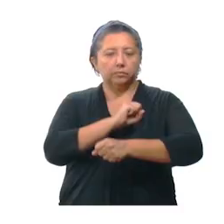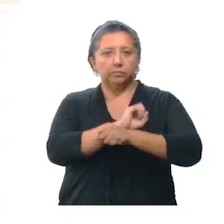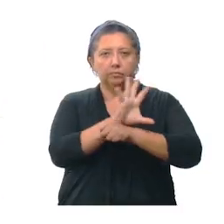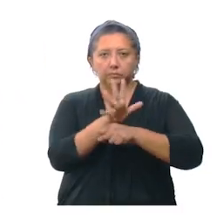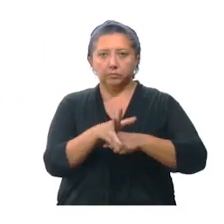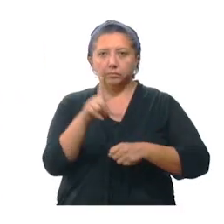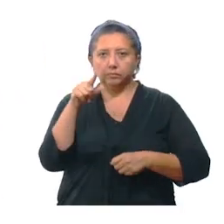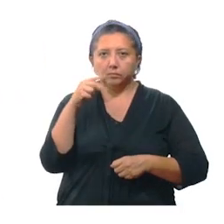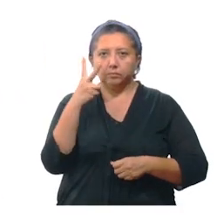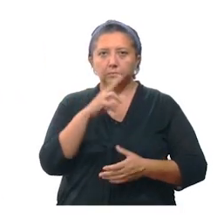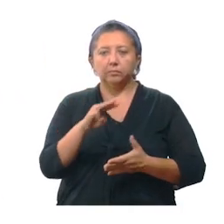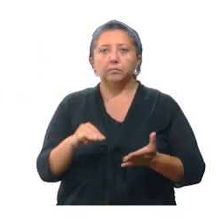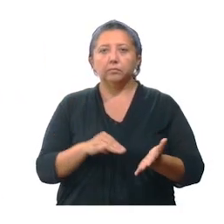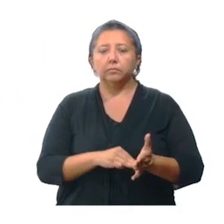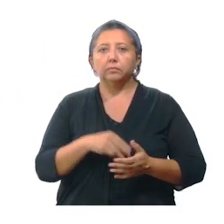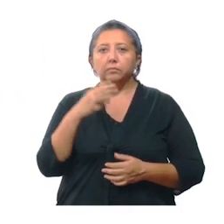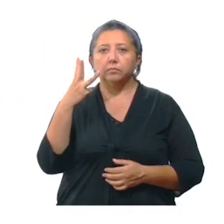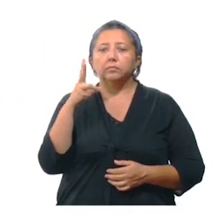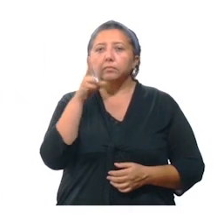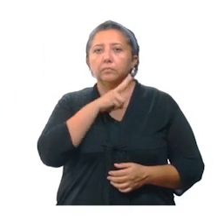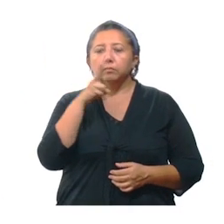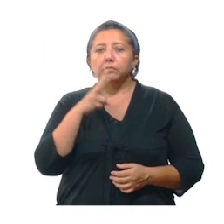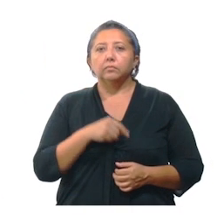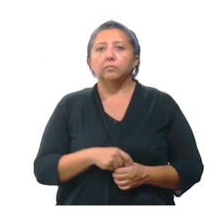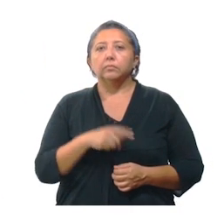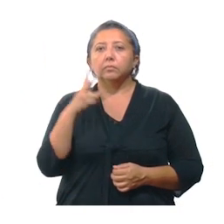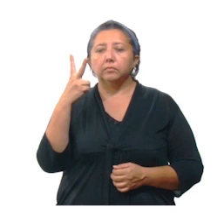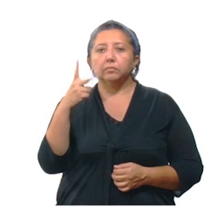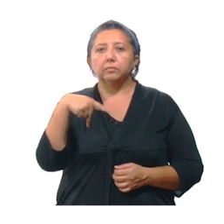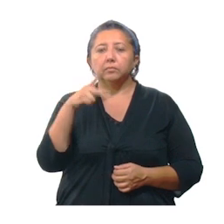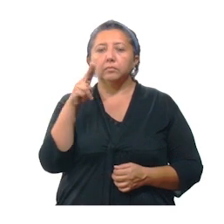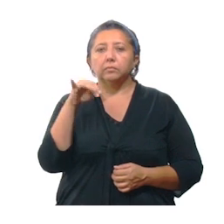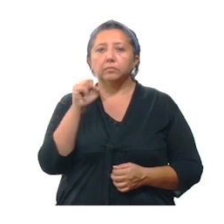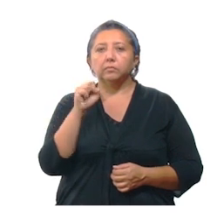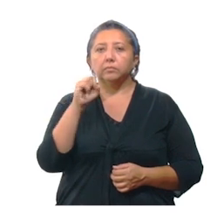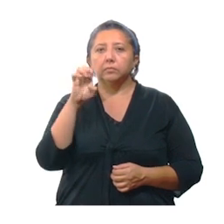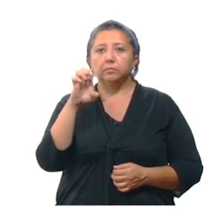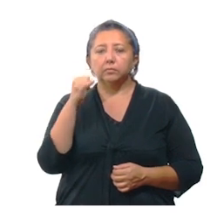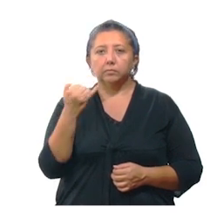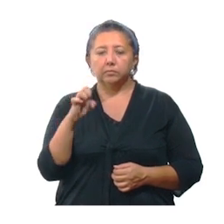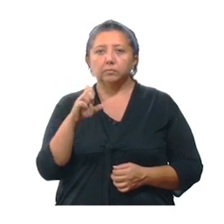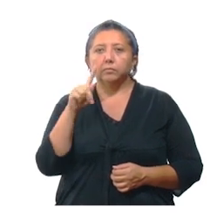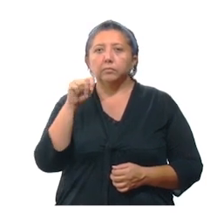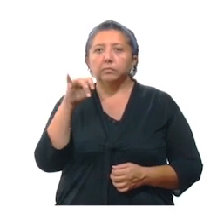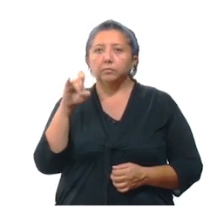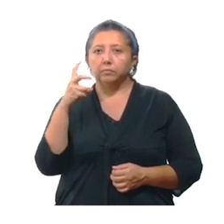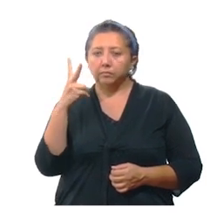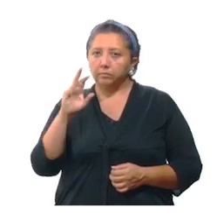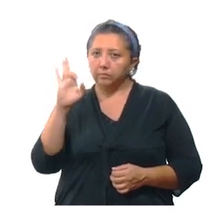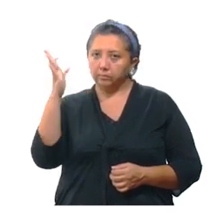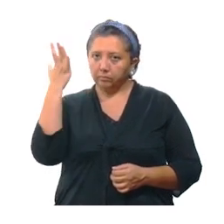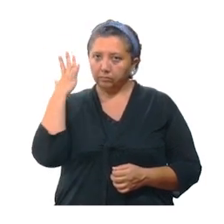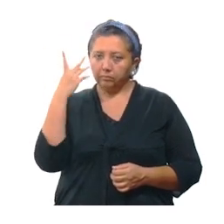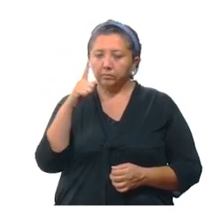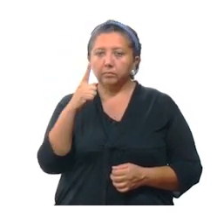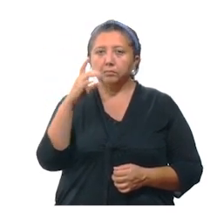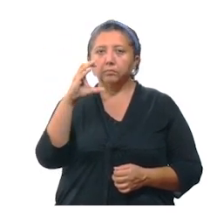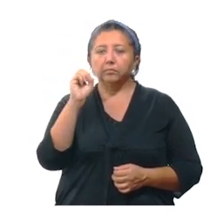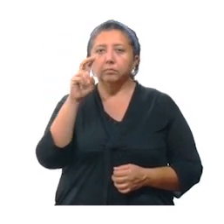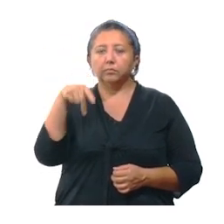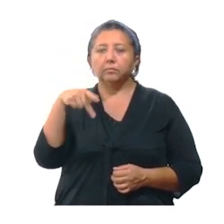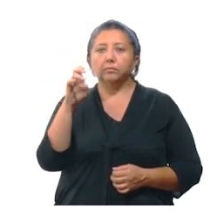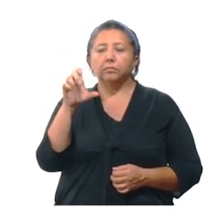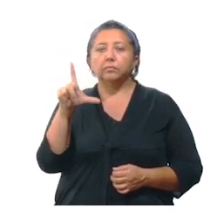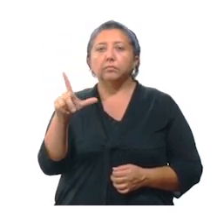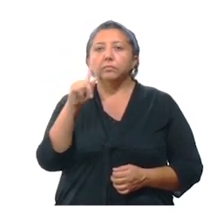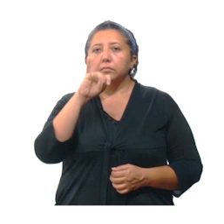coronavirus, 72 en Mérida, 3 en Valladolid, 2 en Canacín, Sellé y Ticul, y 2 foráneos, 1 en Concal,